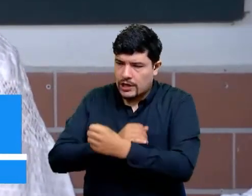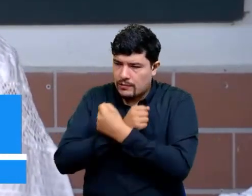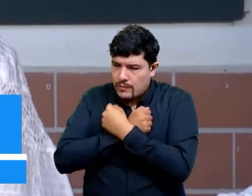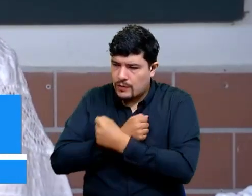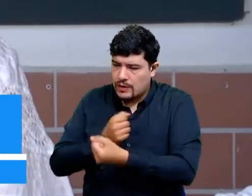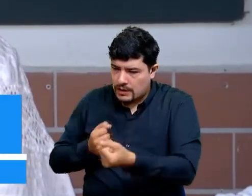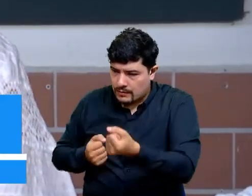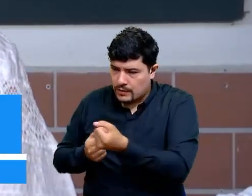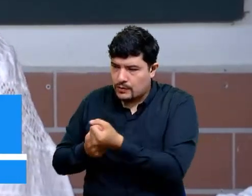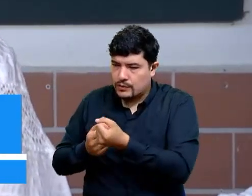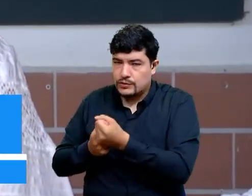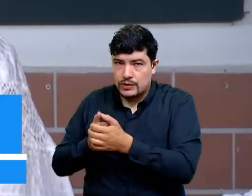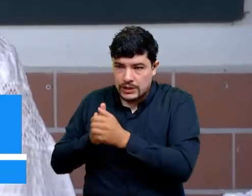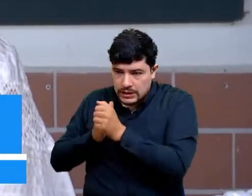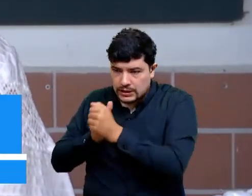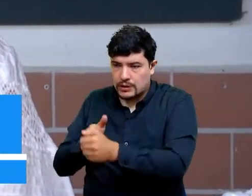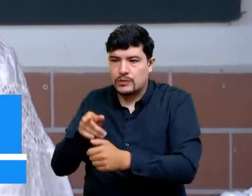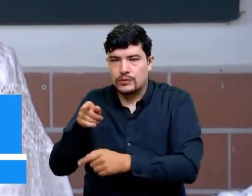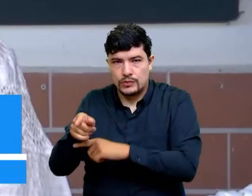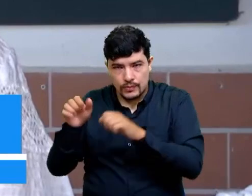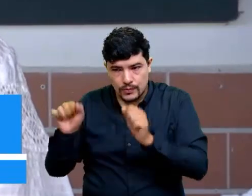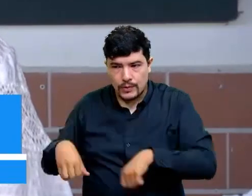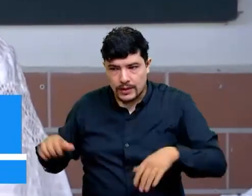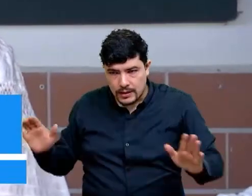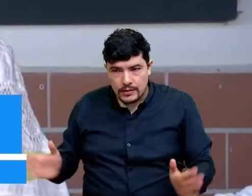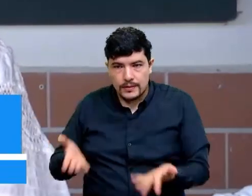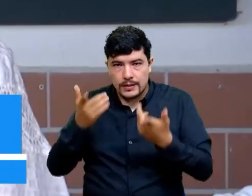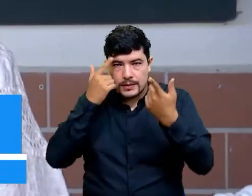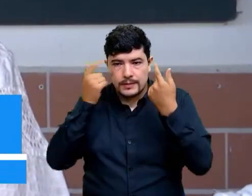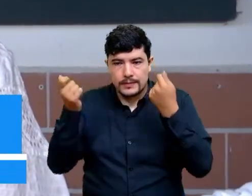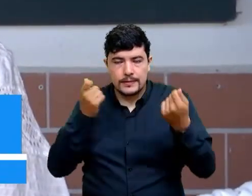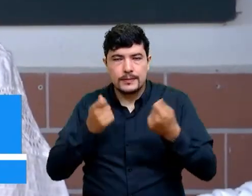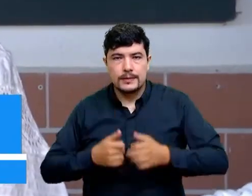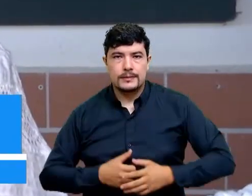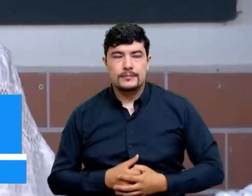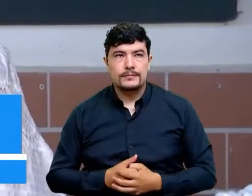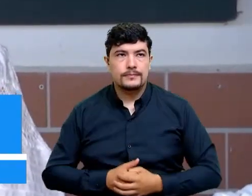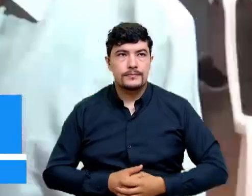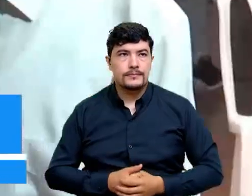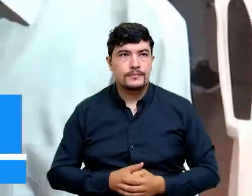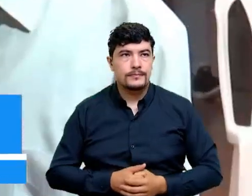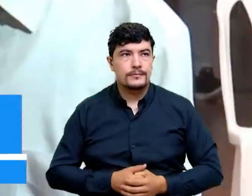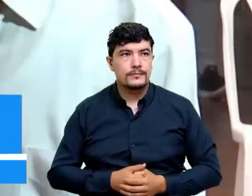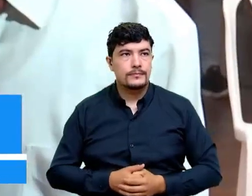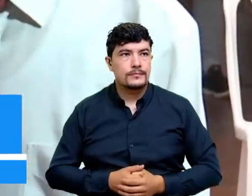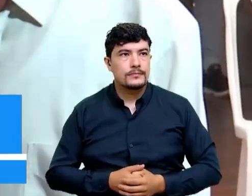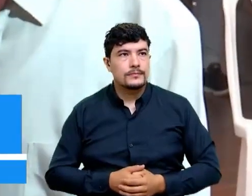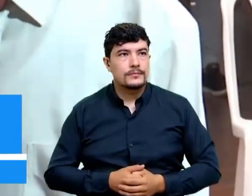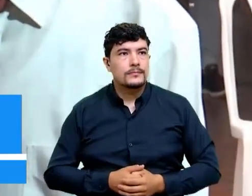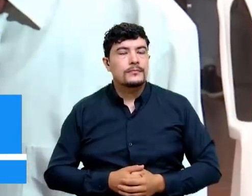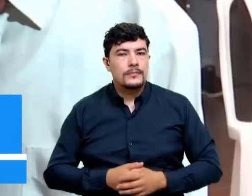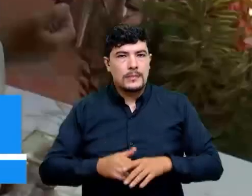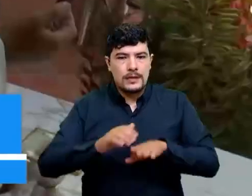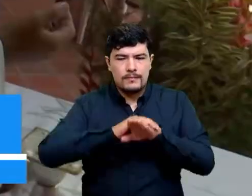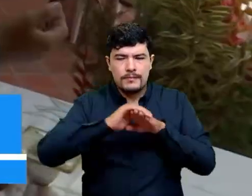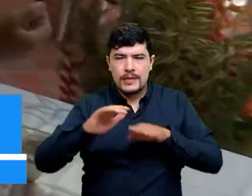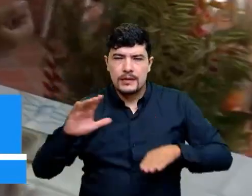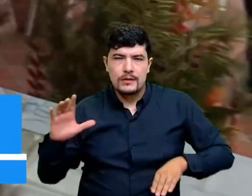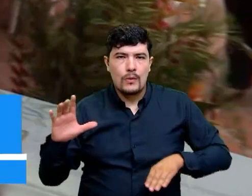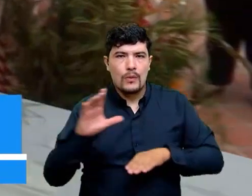ellos también ayudarlos a sobrellevar las enfermedades y aliviarlos. La invitación